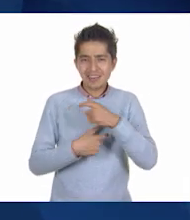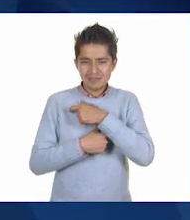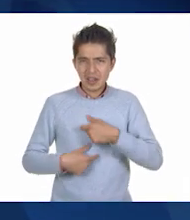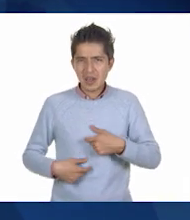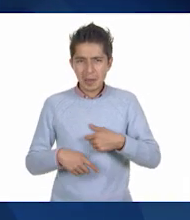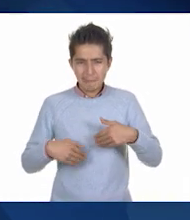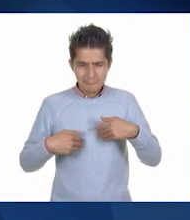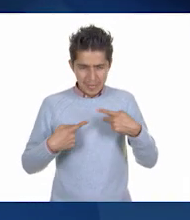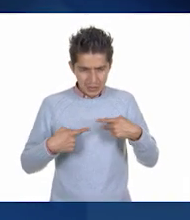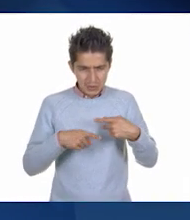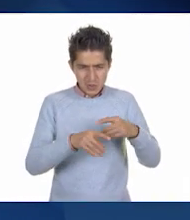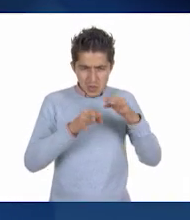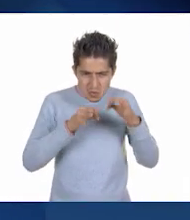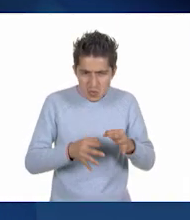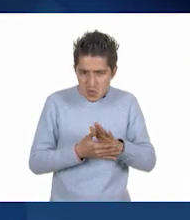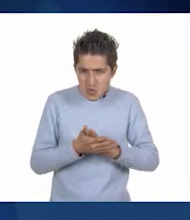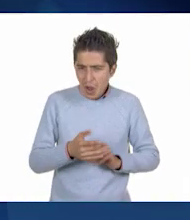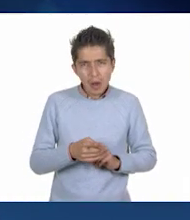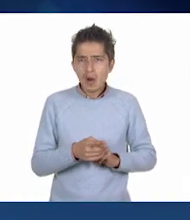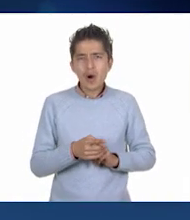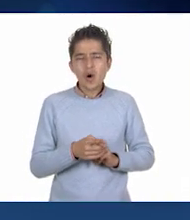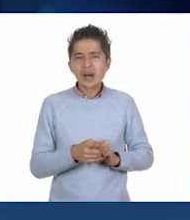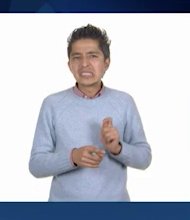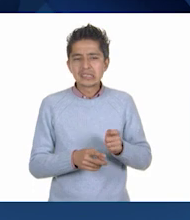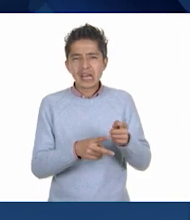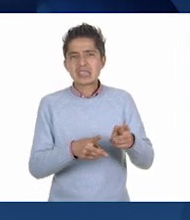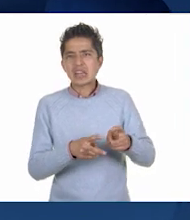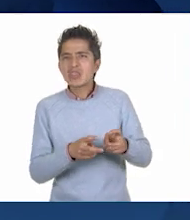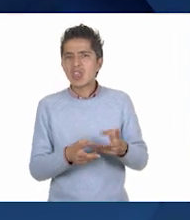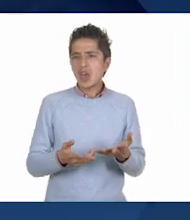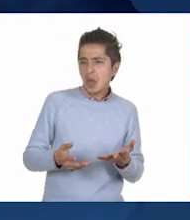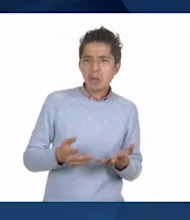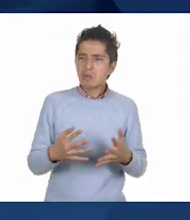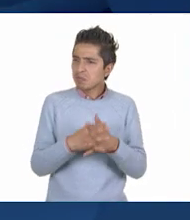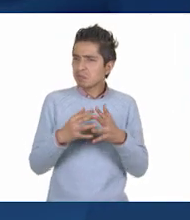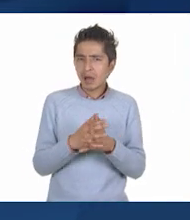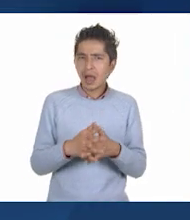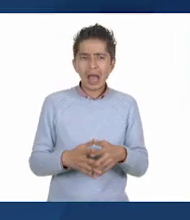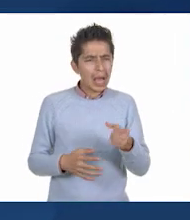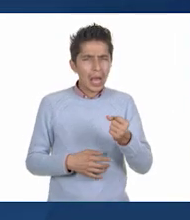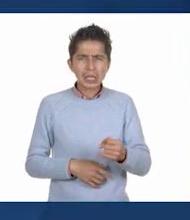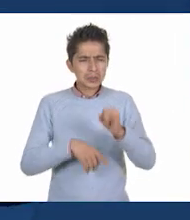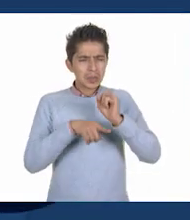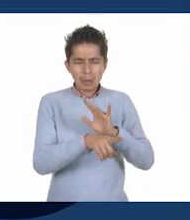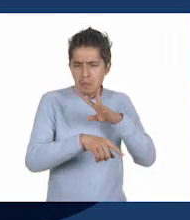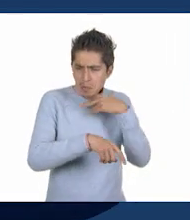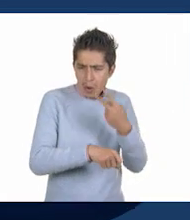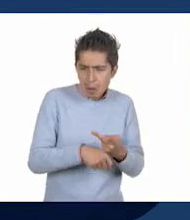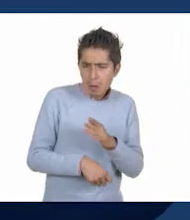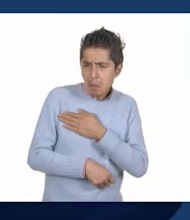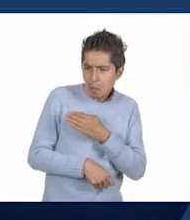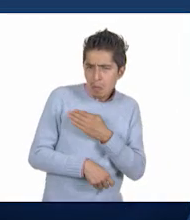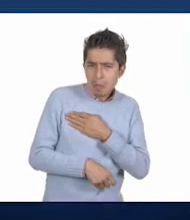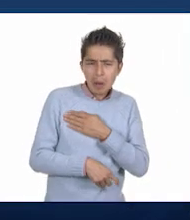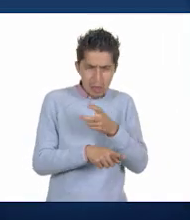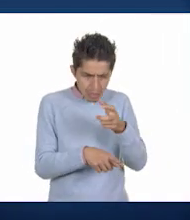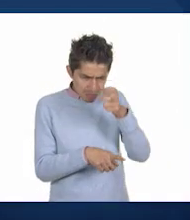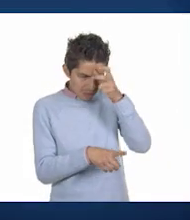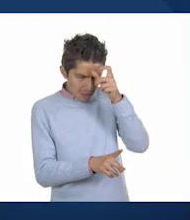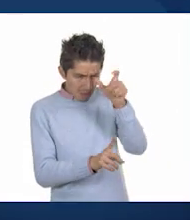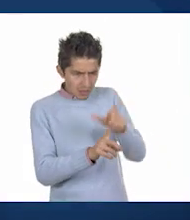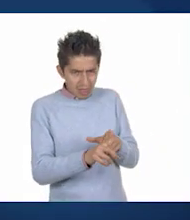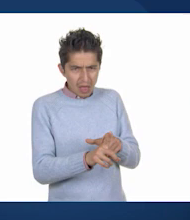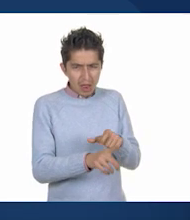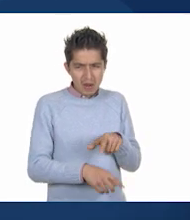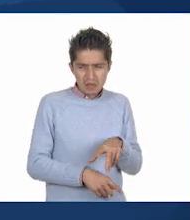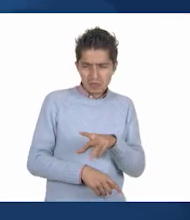persona decente, porque es un bandido. Así haya tenido la suprema bondad y la suprema inteligencia de